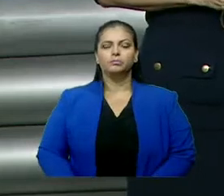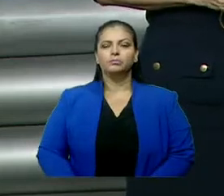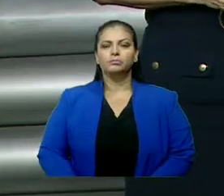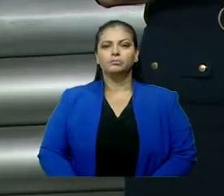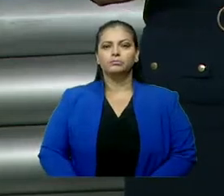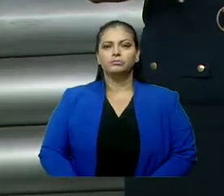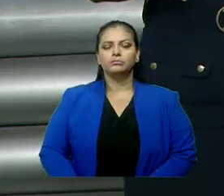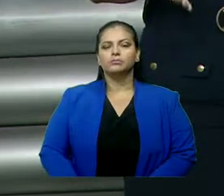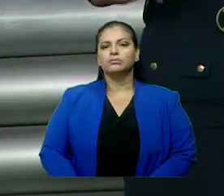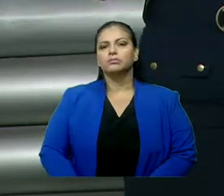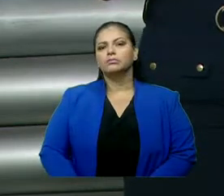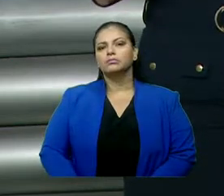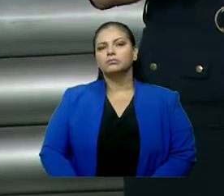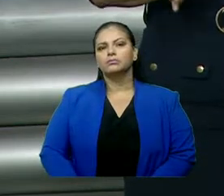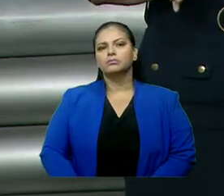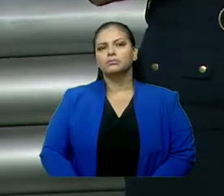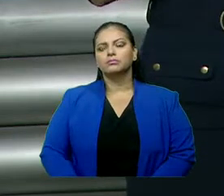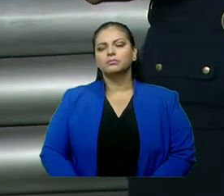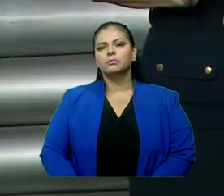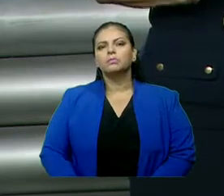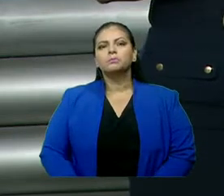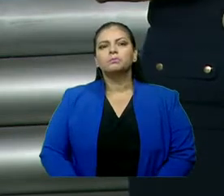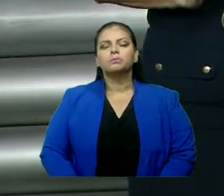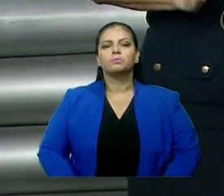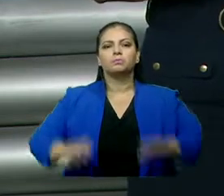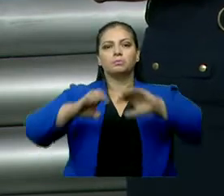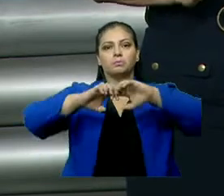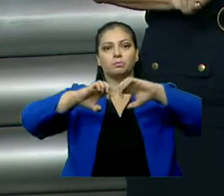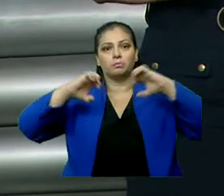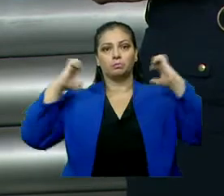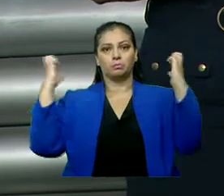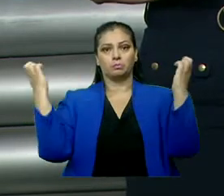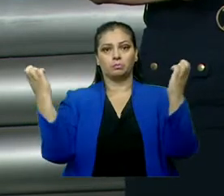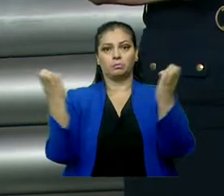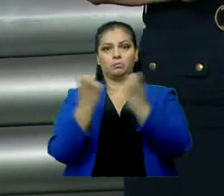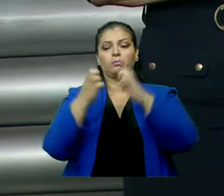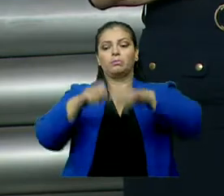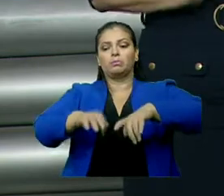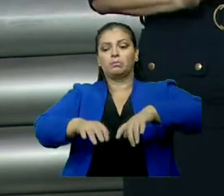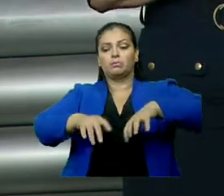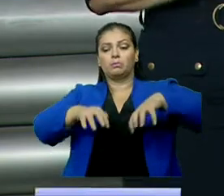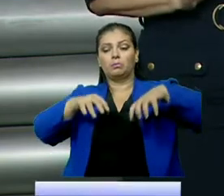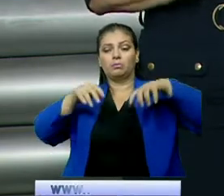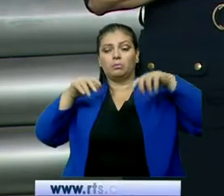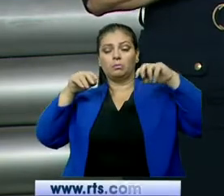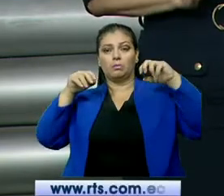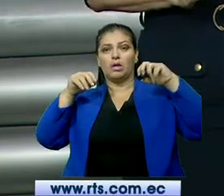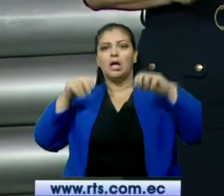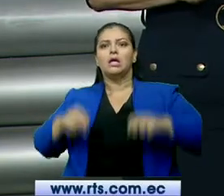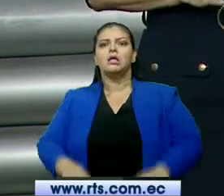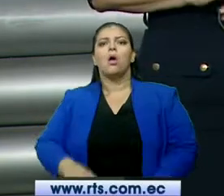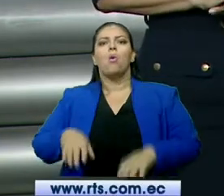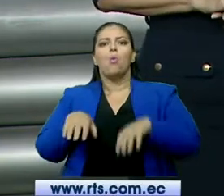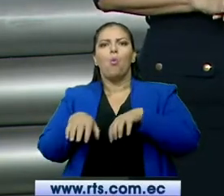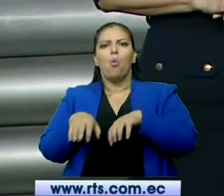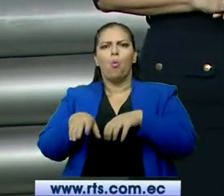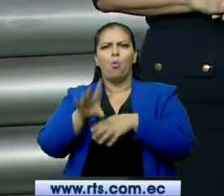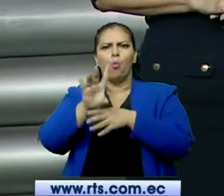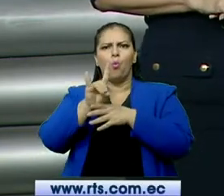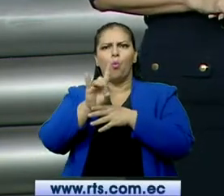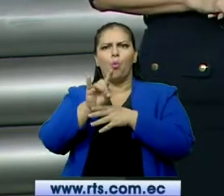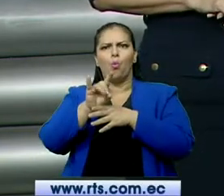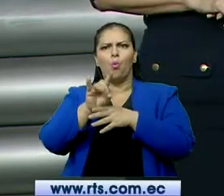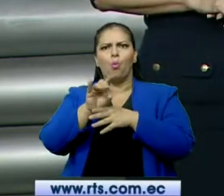salud de la perrita que cayó desde una tribuna del estadio de Emelec es muy poco alentador. Luisa y